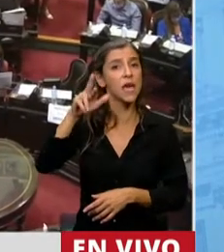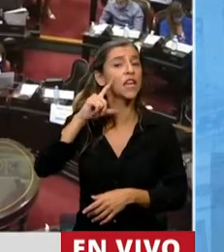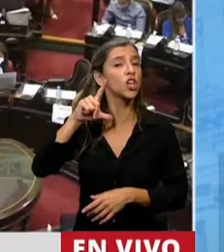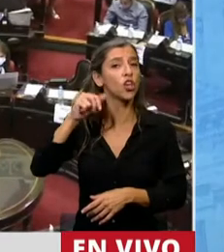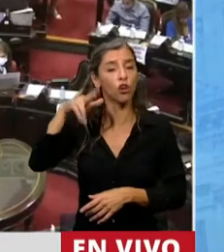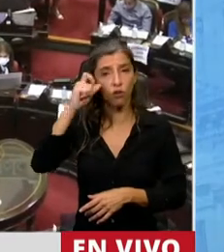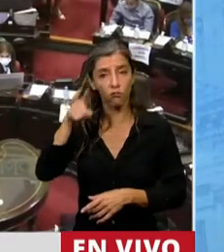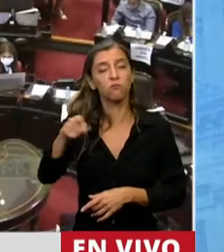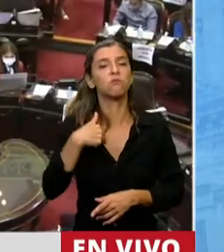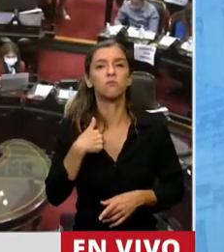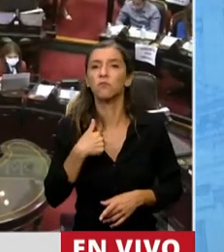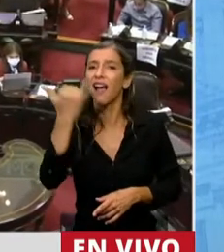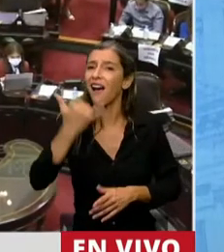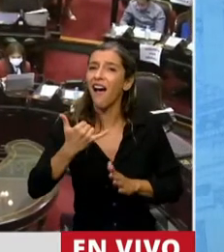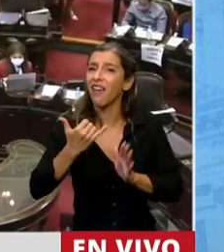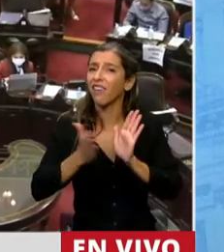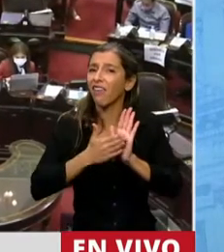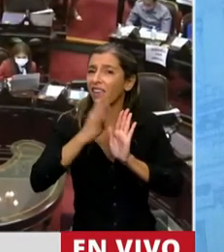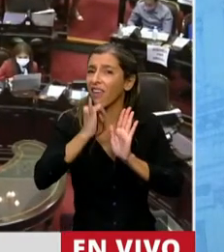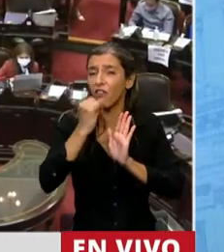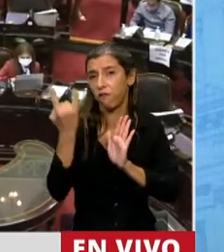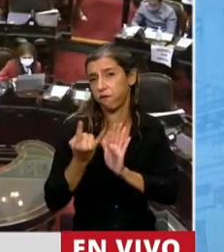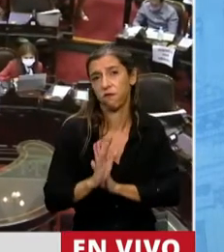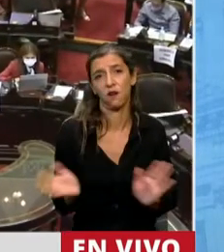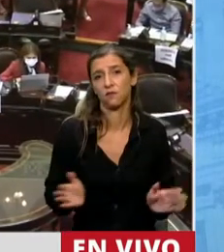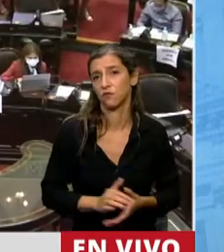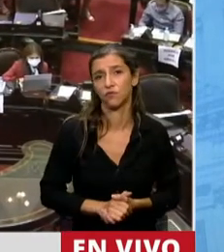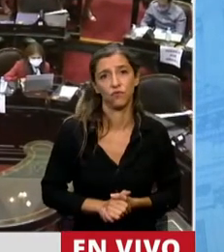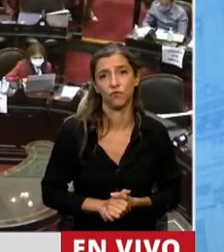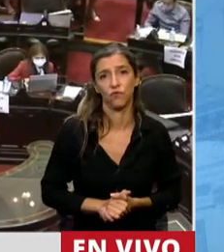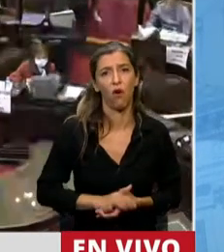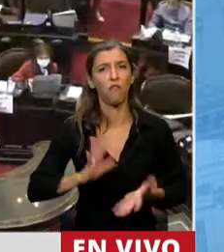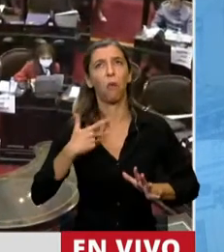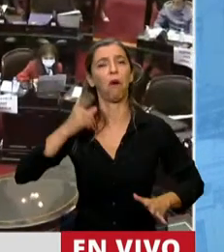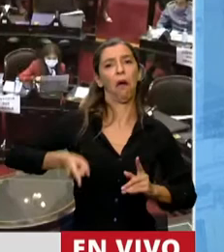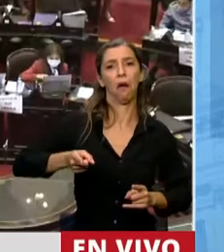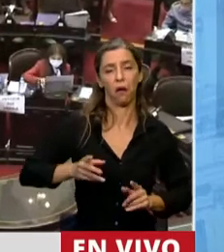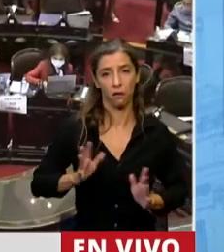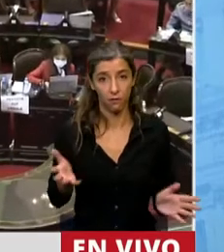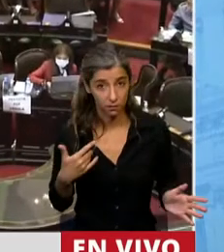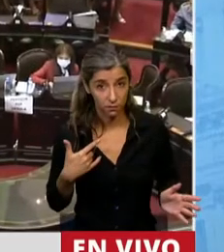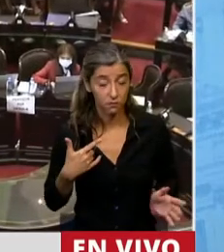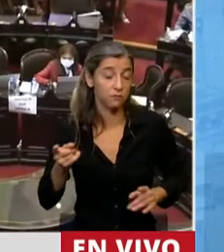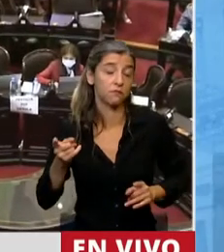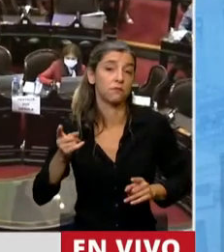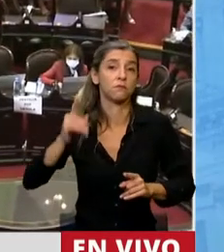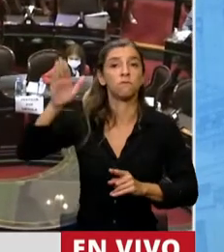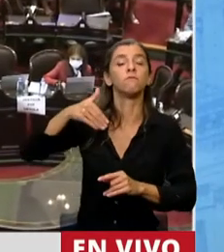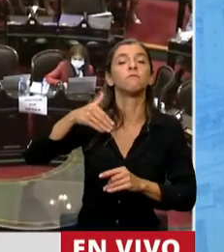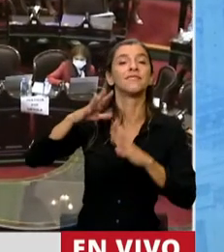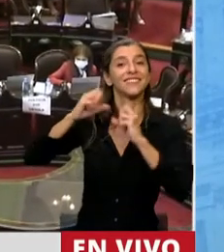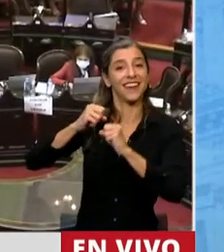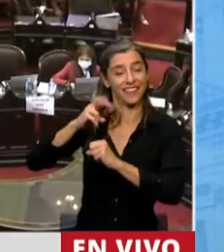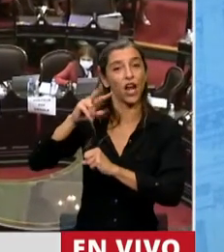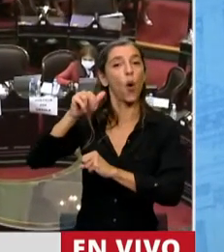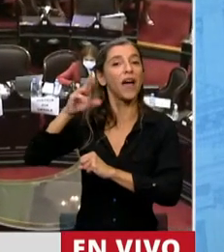acusación utiliza argumentos falsos, cegados, absolutamente arbitrario. No convocaron a este secretario Valladares, que